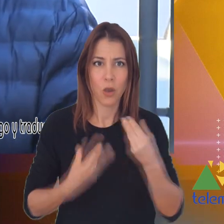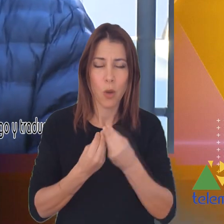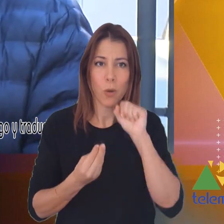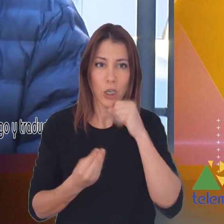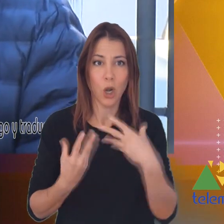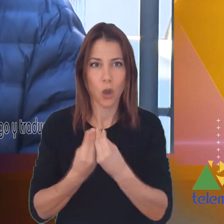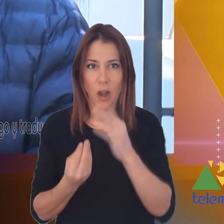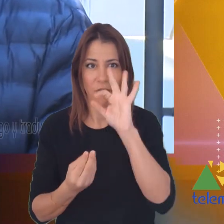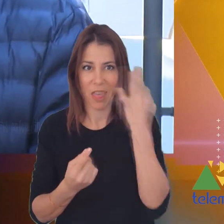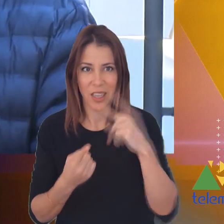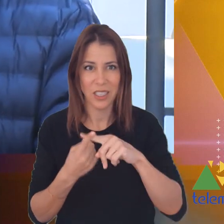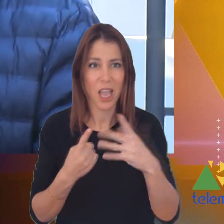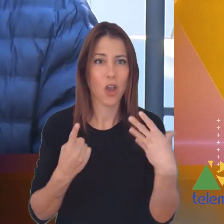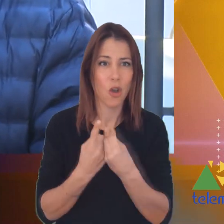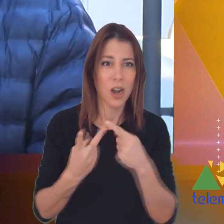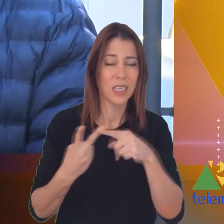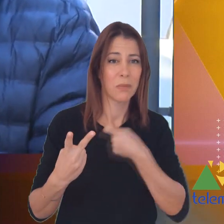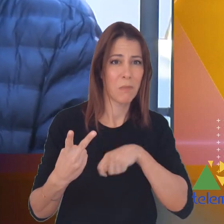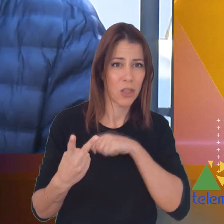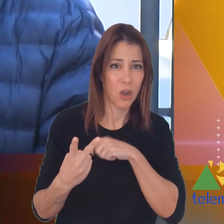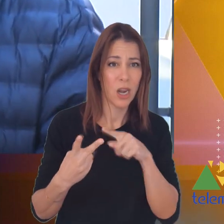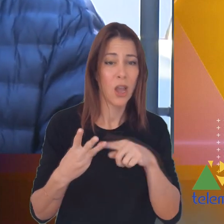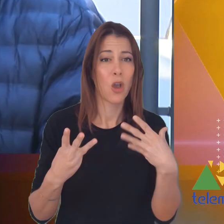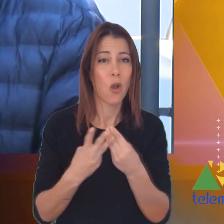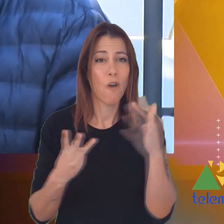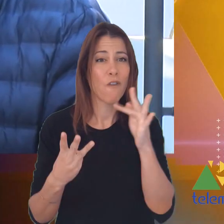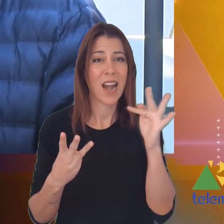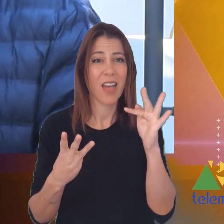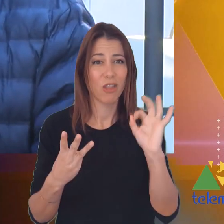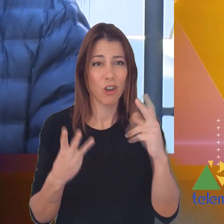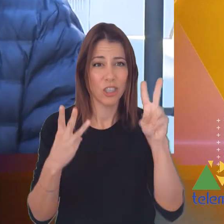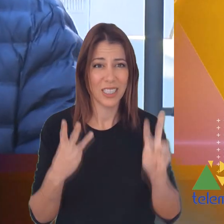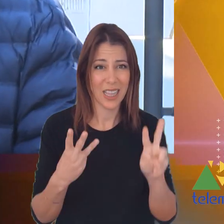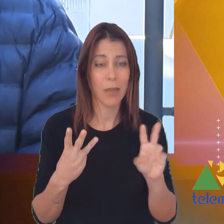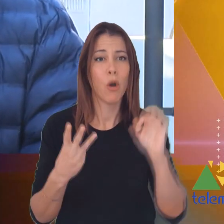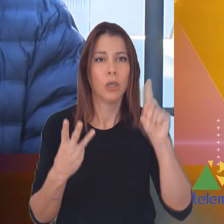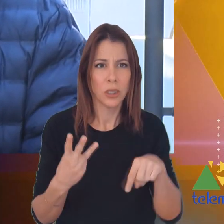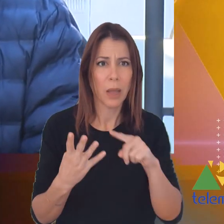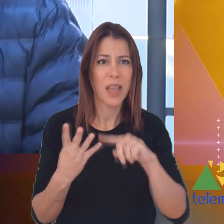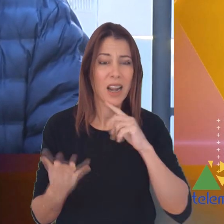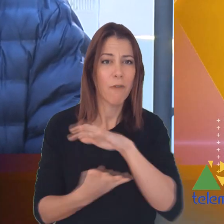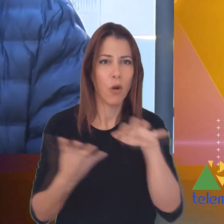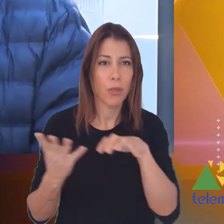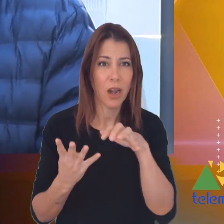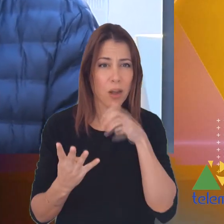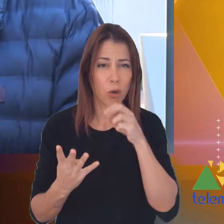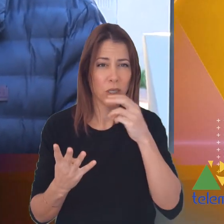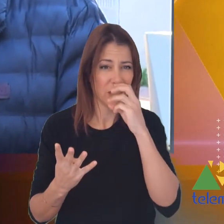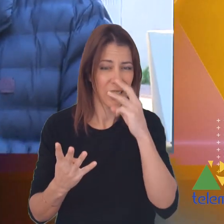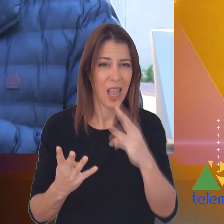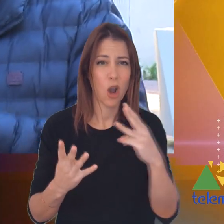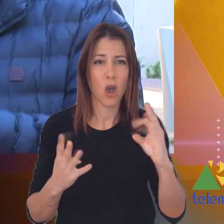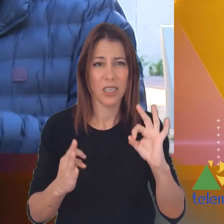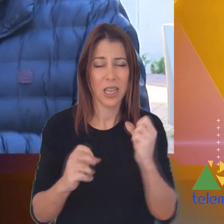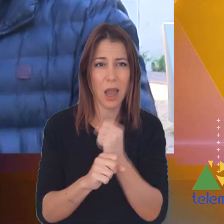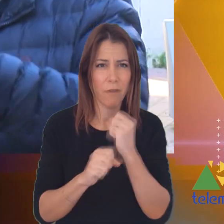alcalde de Motril con los españoles, alcalde de Motril con Fernando VII, alcalde de Motril con los revolucionarios del trienio liberal del año 23